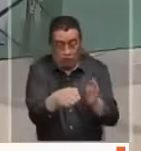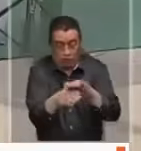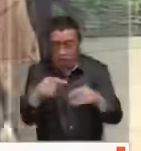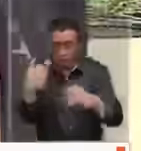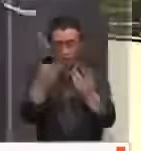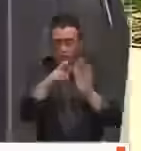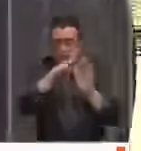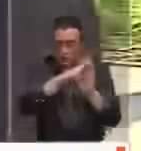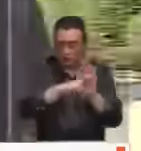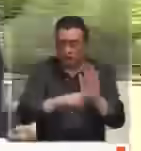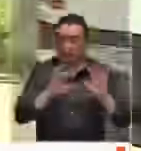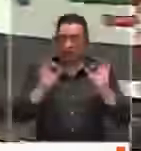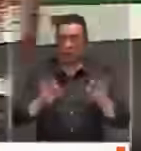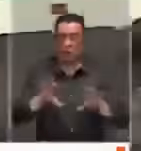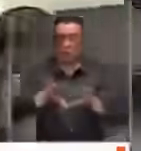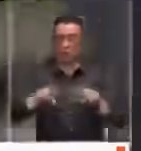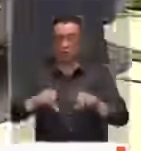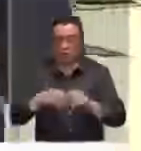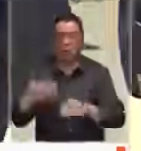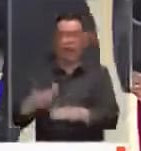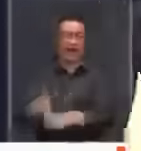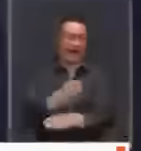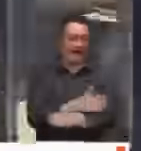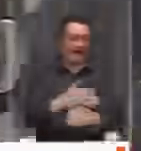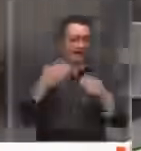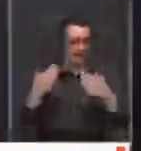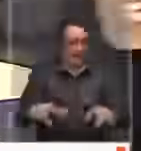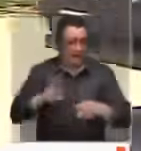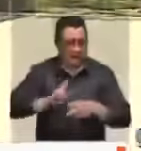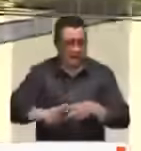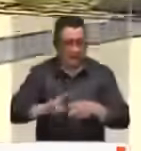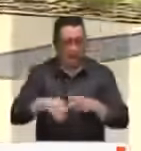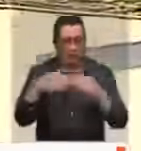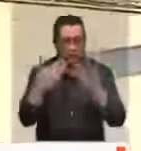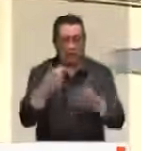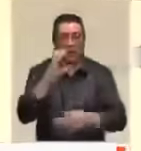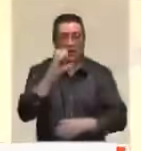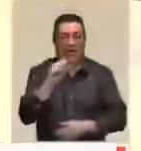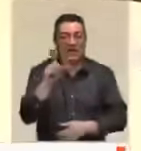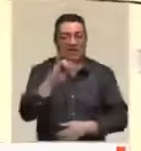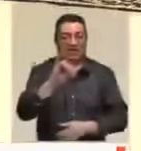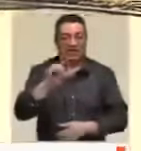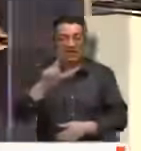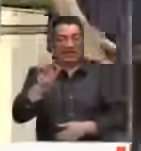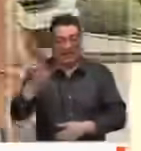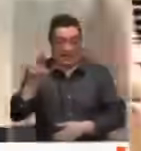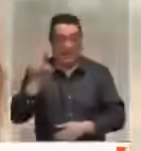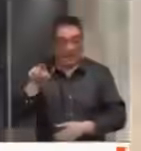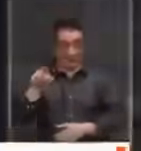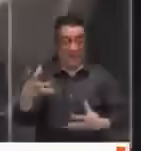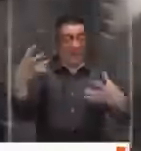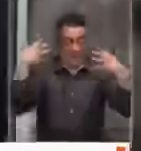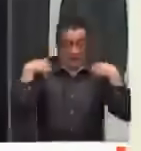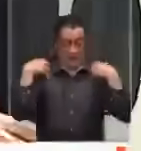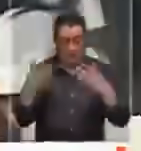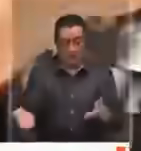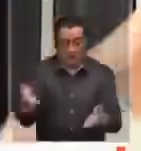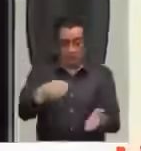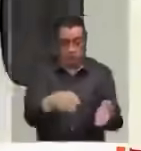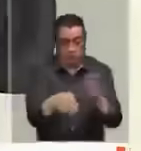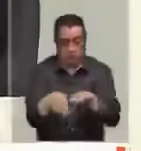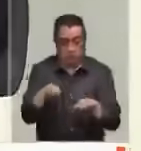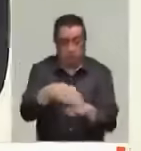bandera, sí, al momento de entregárselo, en este caso, al canciller Alberto Van Claveren, y él va a ser el encargado de entregárselo a la